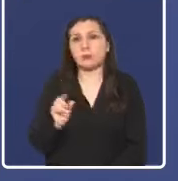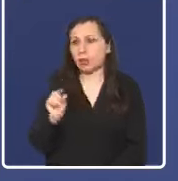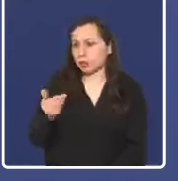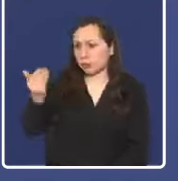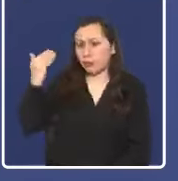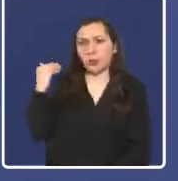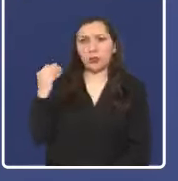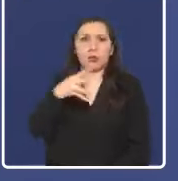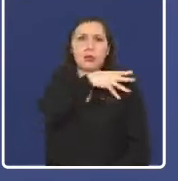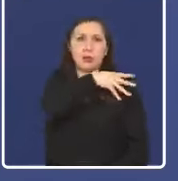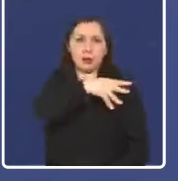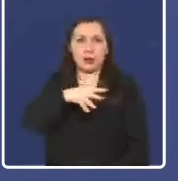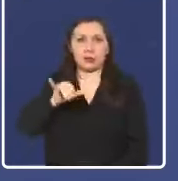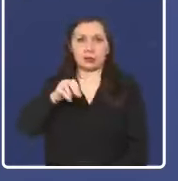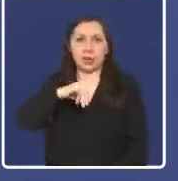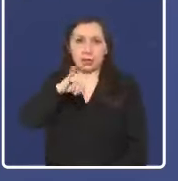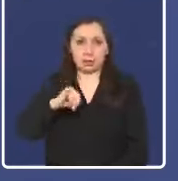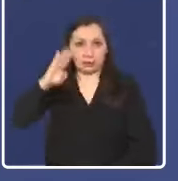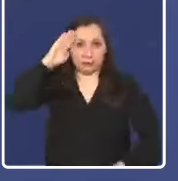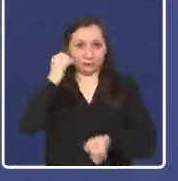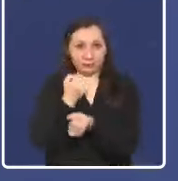hace poco con el general Yáñez.